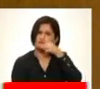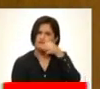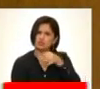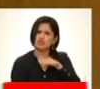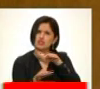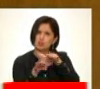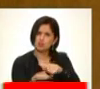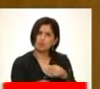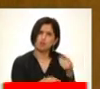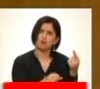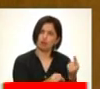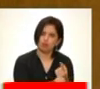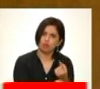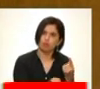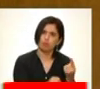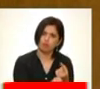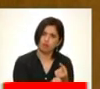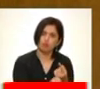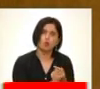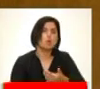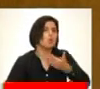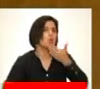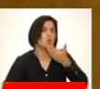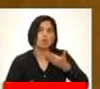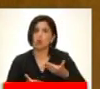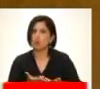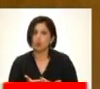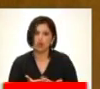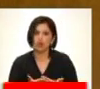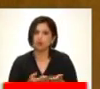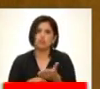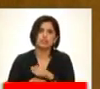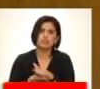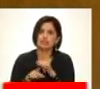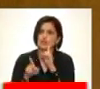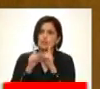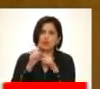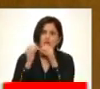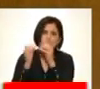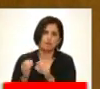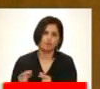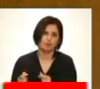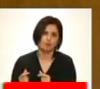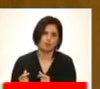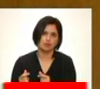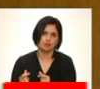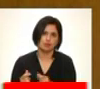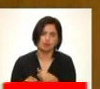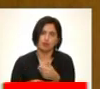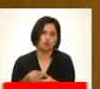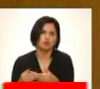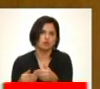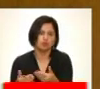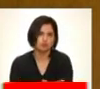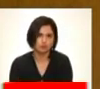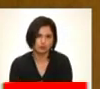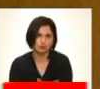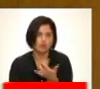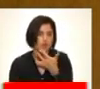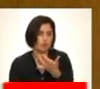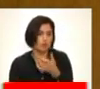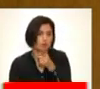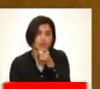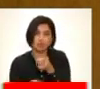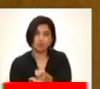mismas discusiones? ¿En qué minuto, en definitiva, se termina por evaluar la eficiencia en estos procesos? Porque estos estados de excepción le